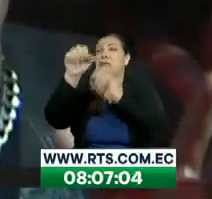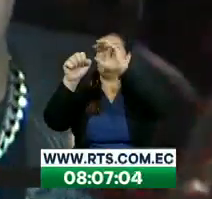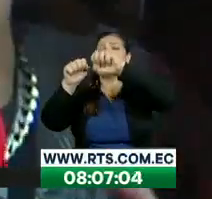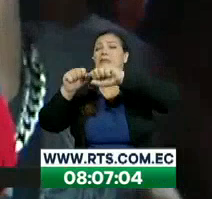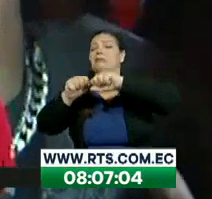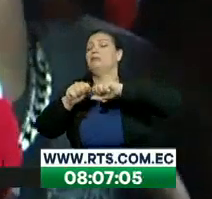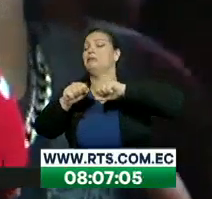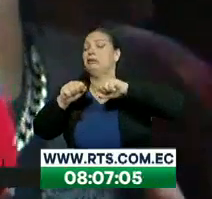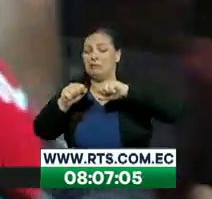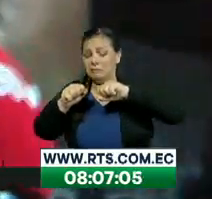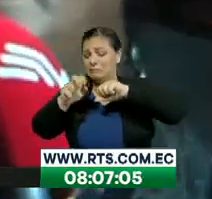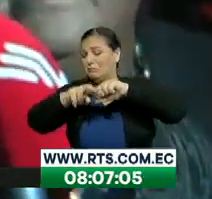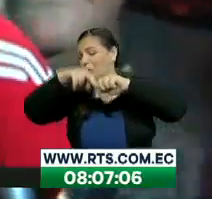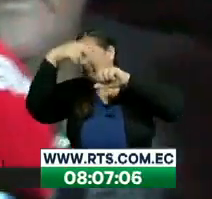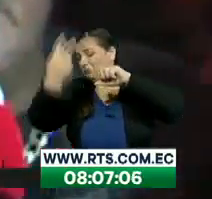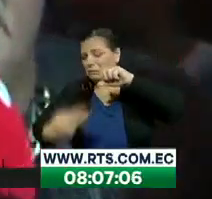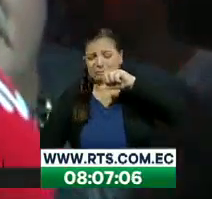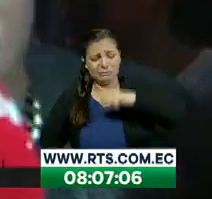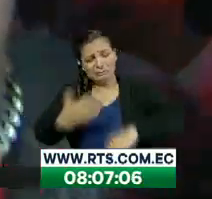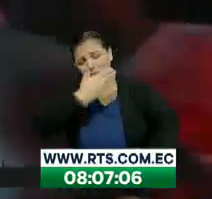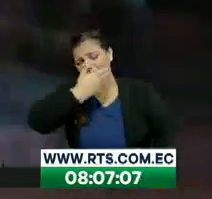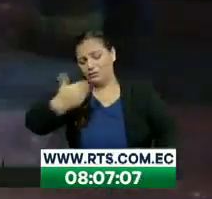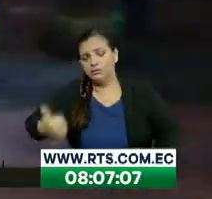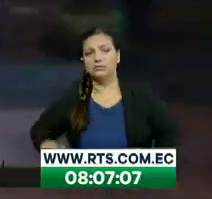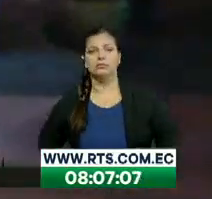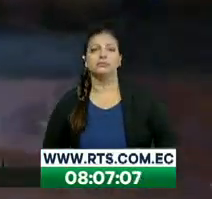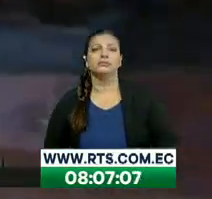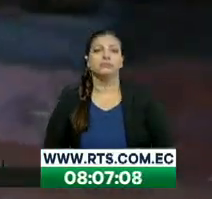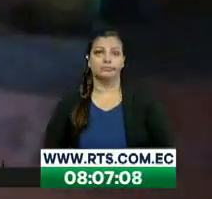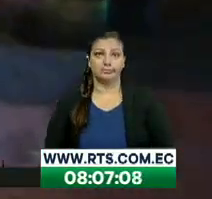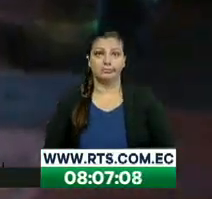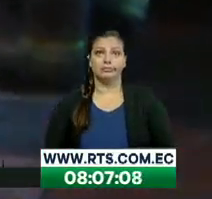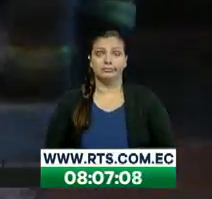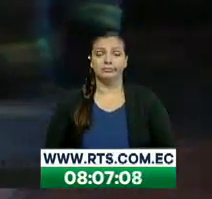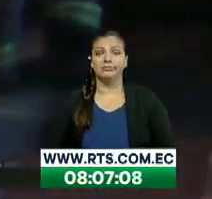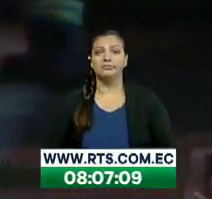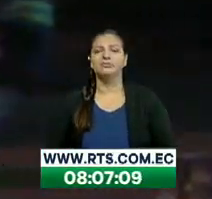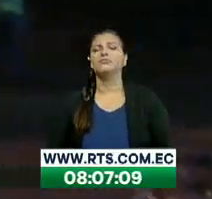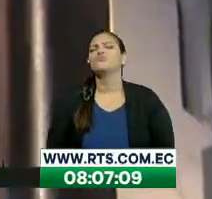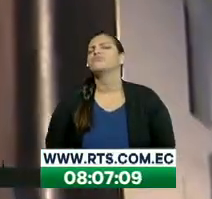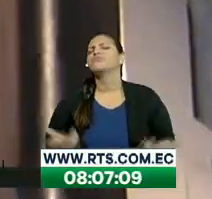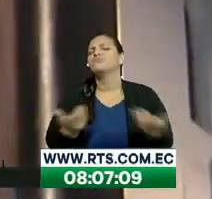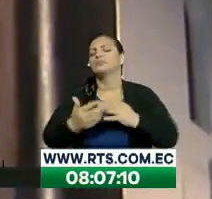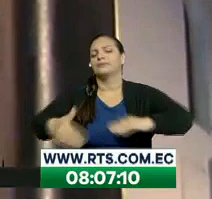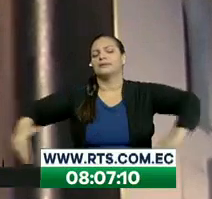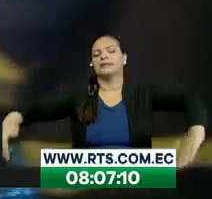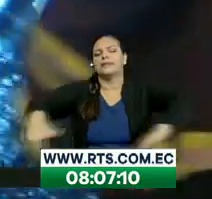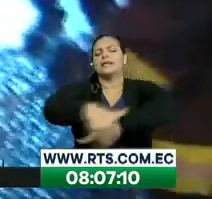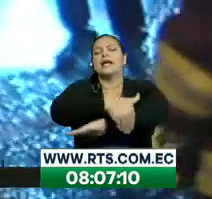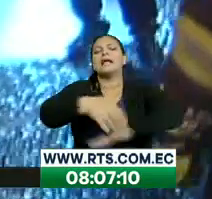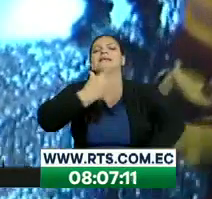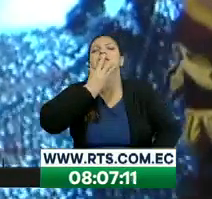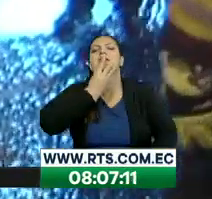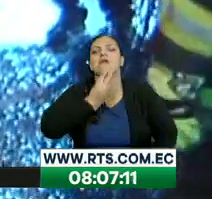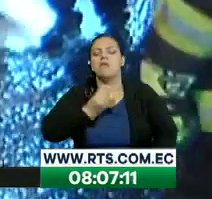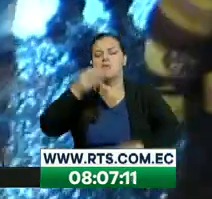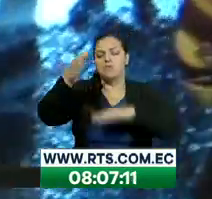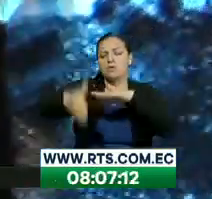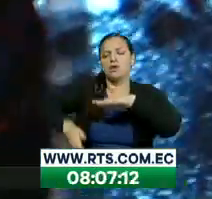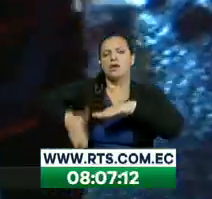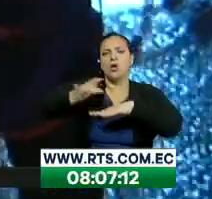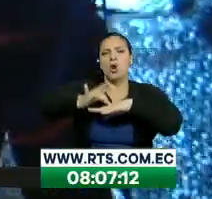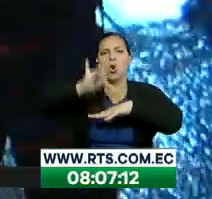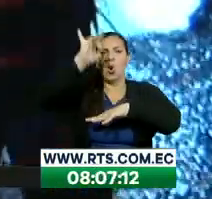dando muy poco la liquidación. El hecho se dio en las calles Eloy Alfaro y El Oro, en el sur de